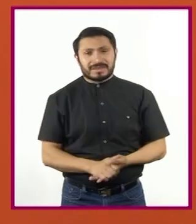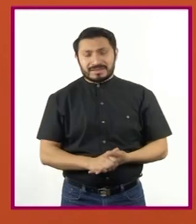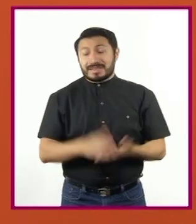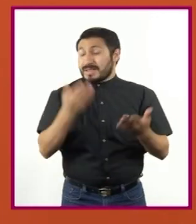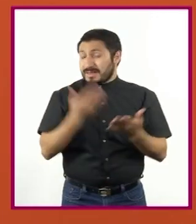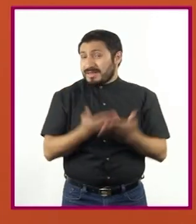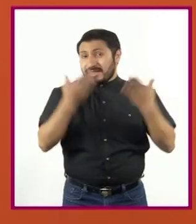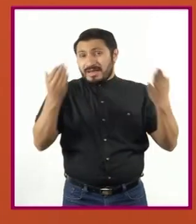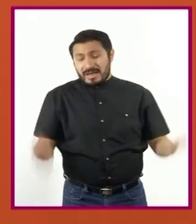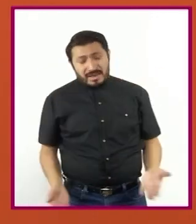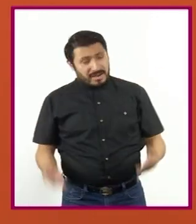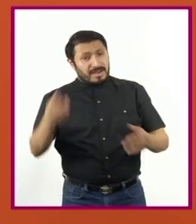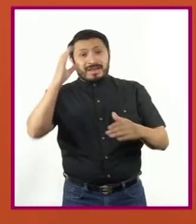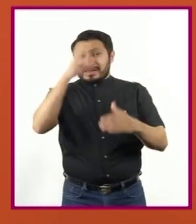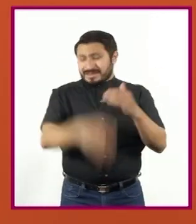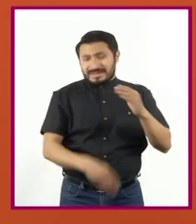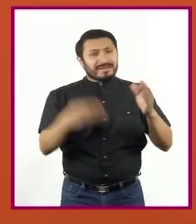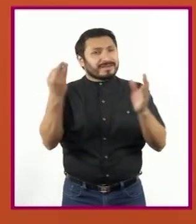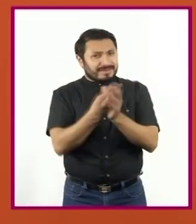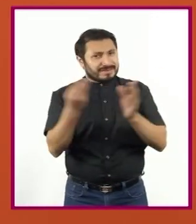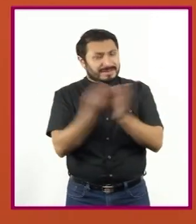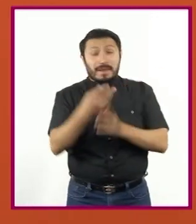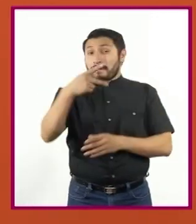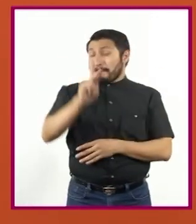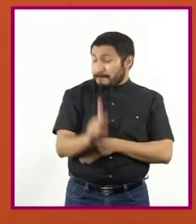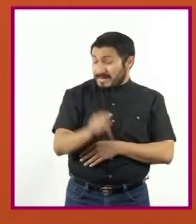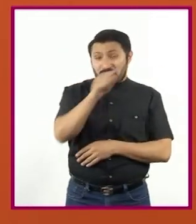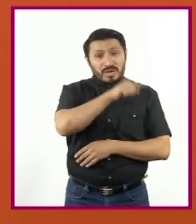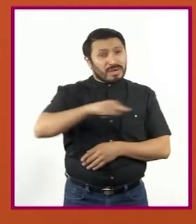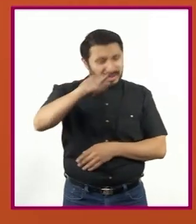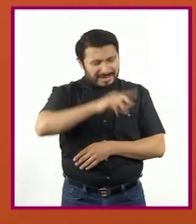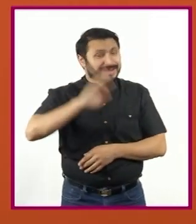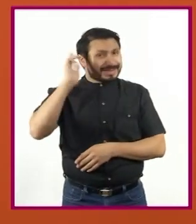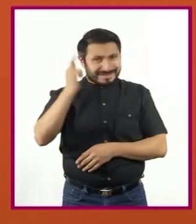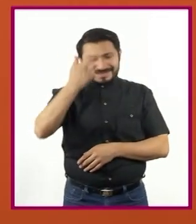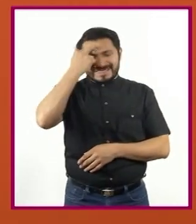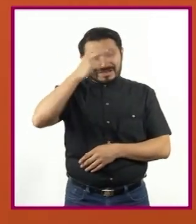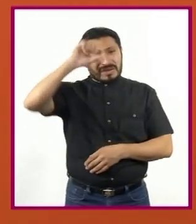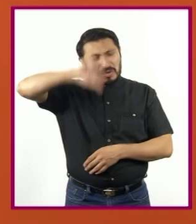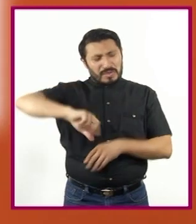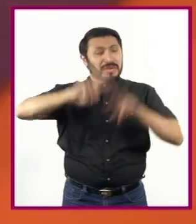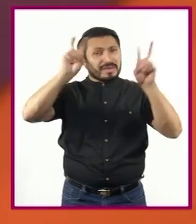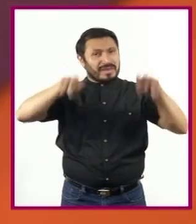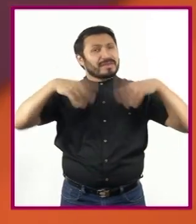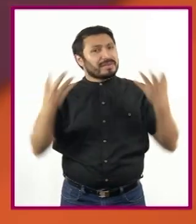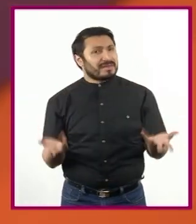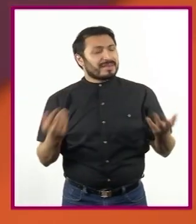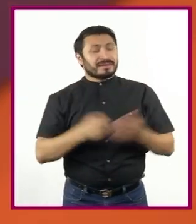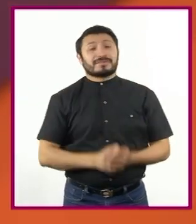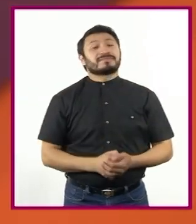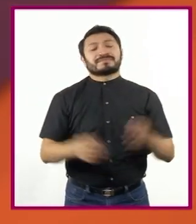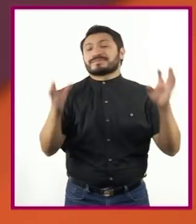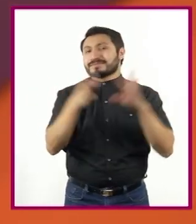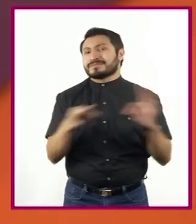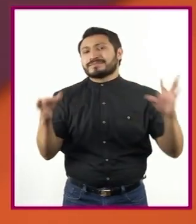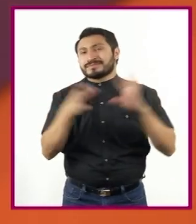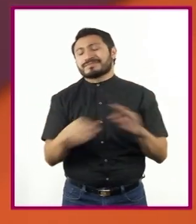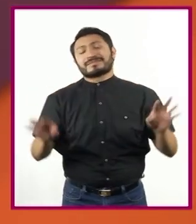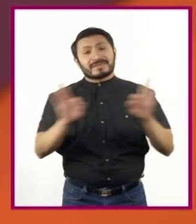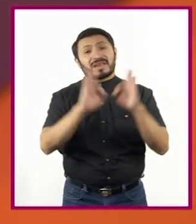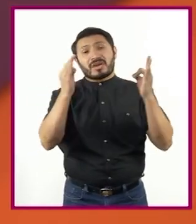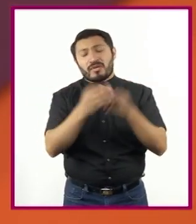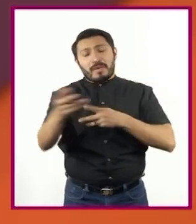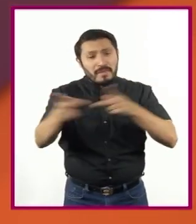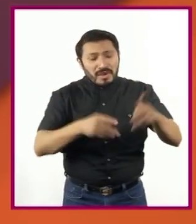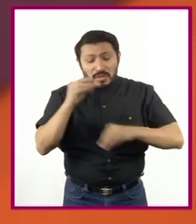Ahora llegamos al final de la sesión, pero antes hagamos un recuento de lo que vimos. Describimos el proceso de